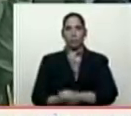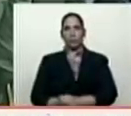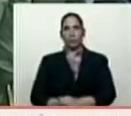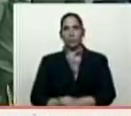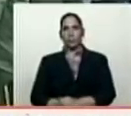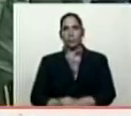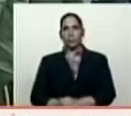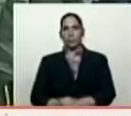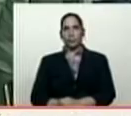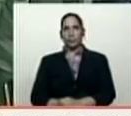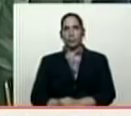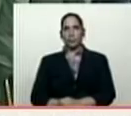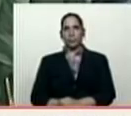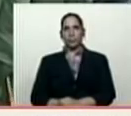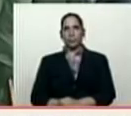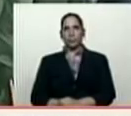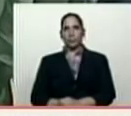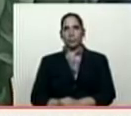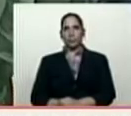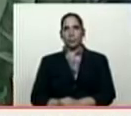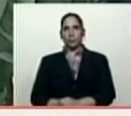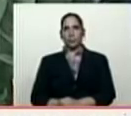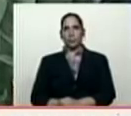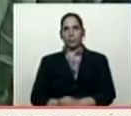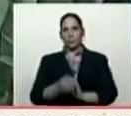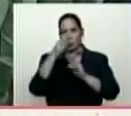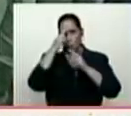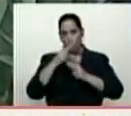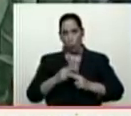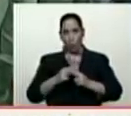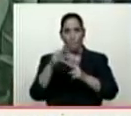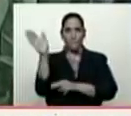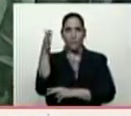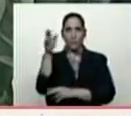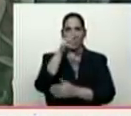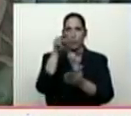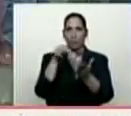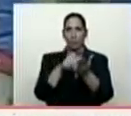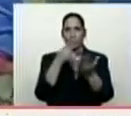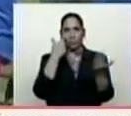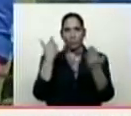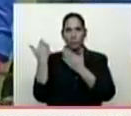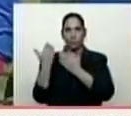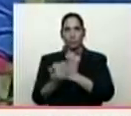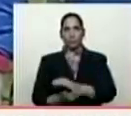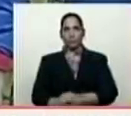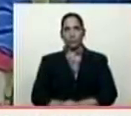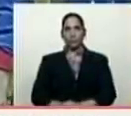Honores a la bandera nacional. ¡Atención!